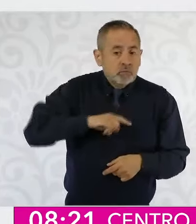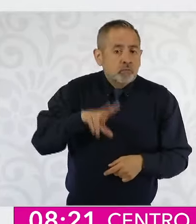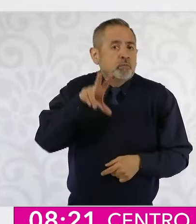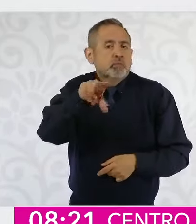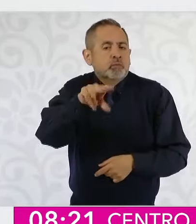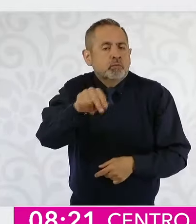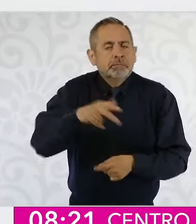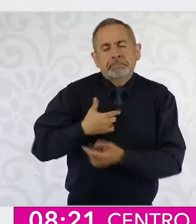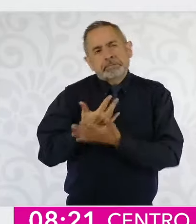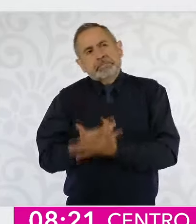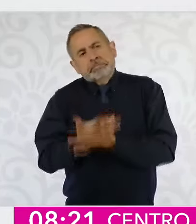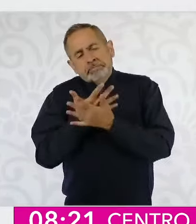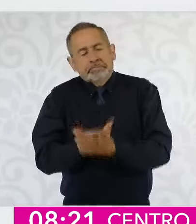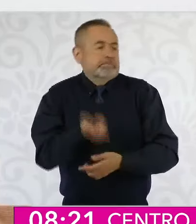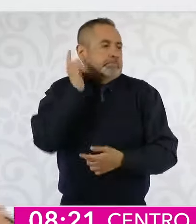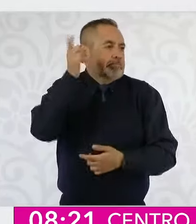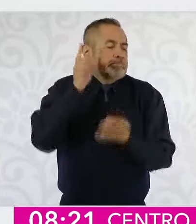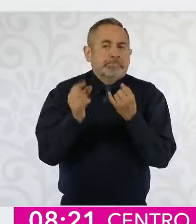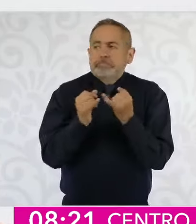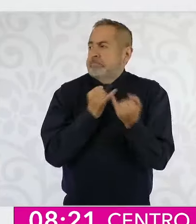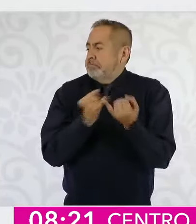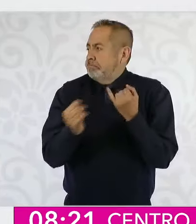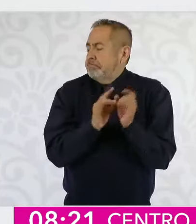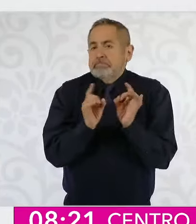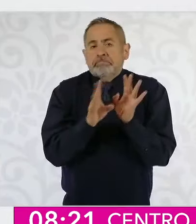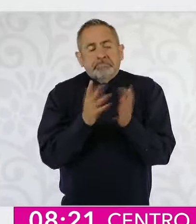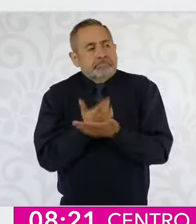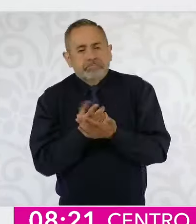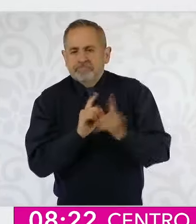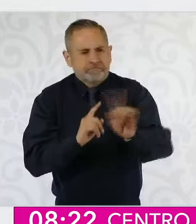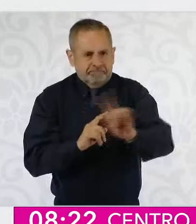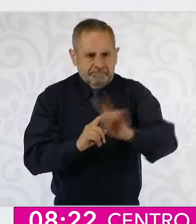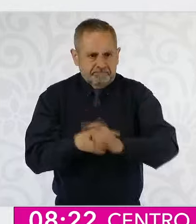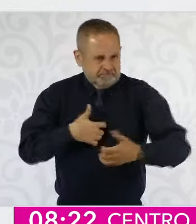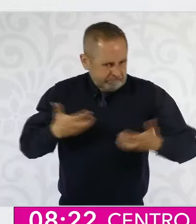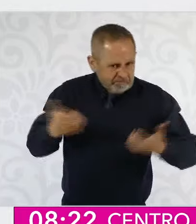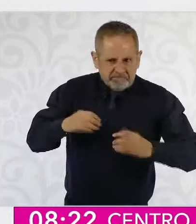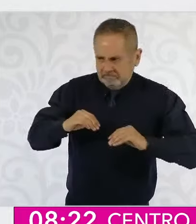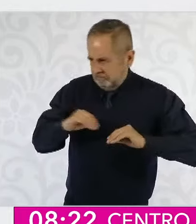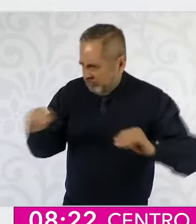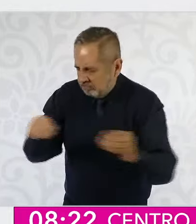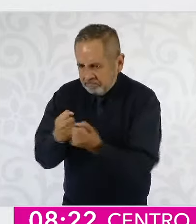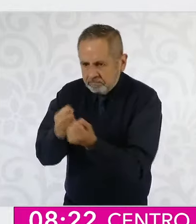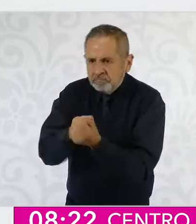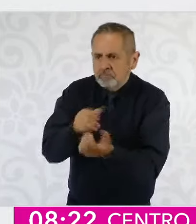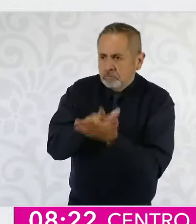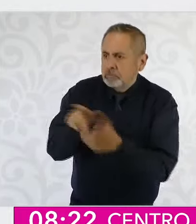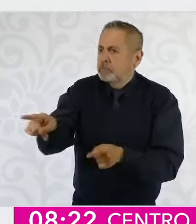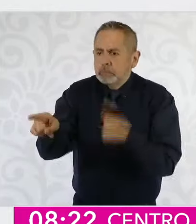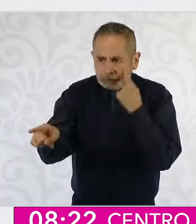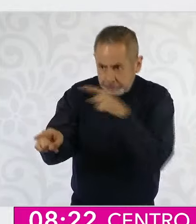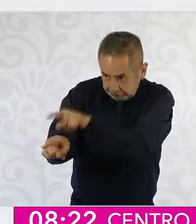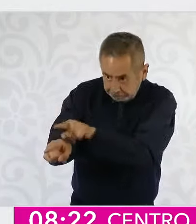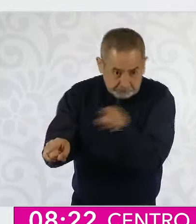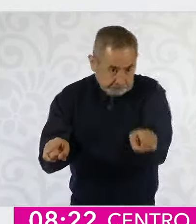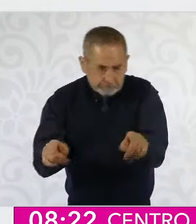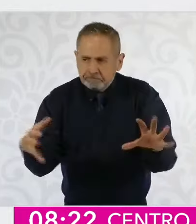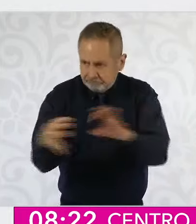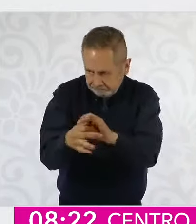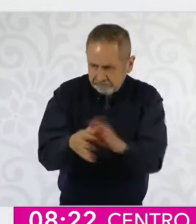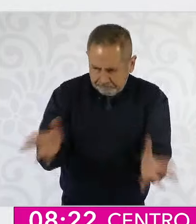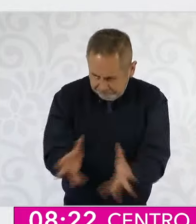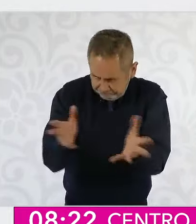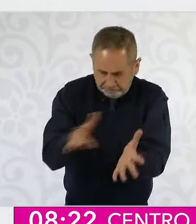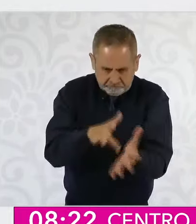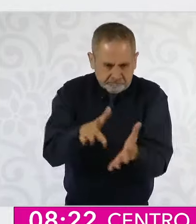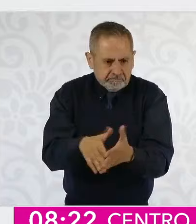las inversiones, sino potenciar el desarrollo del país a través de cadenas productivas que permitan también